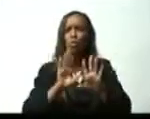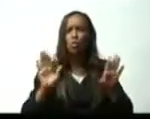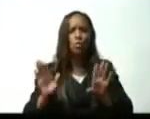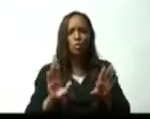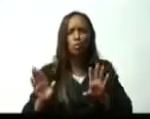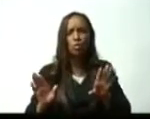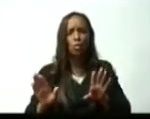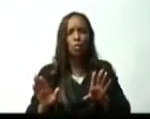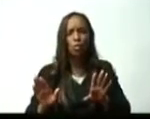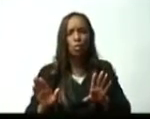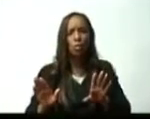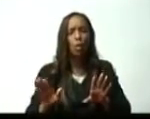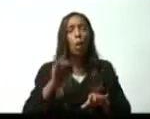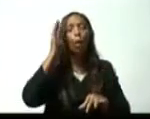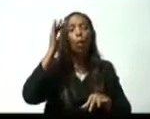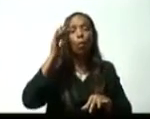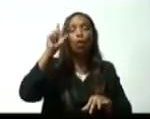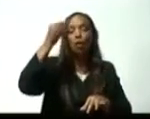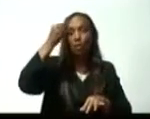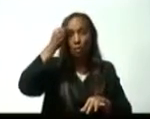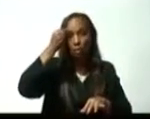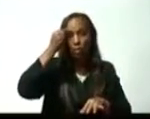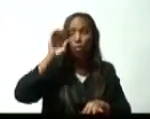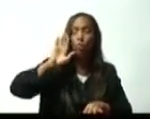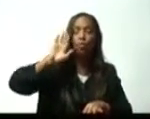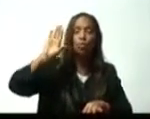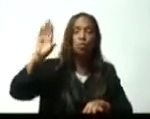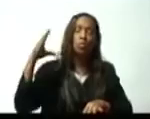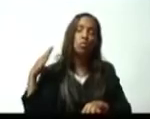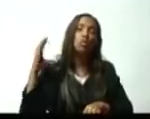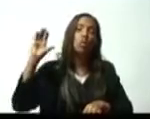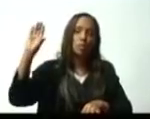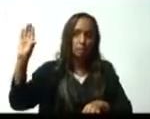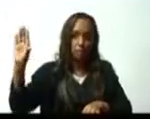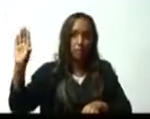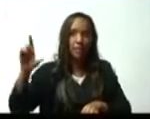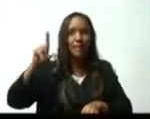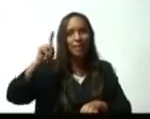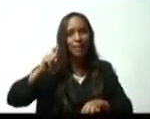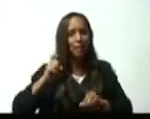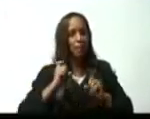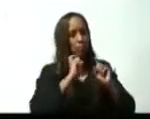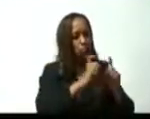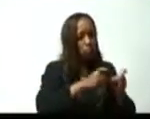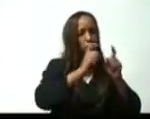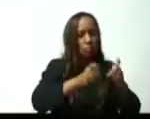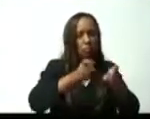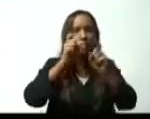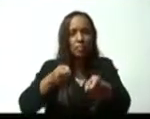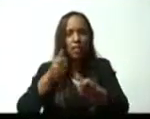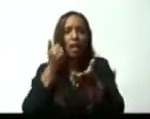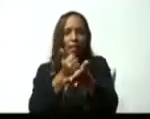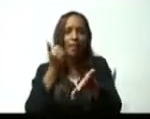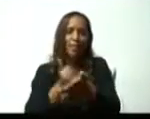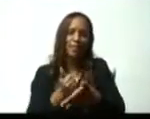ayudas que el gobierno envíe a cada una de esas provincias. Nosotros vivimos en carne propia